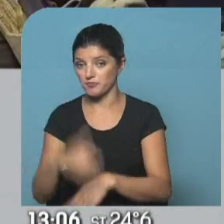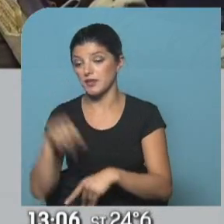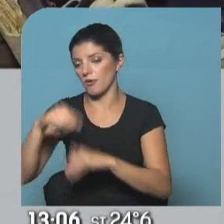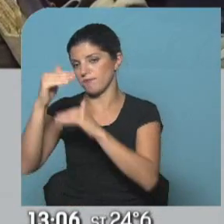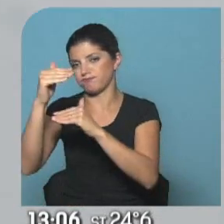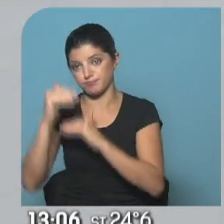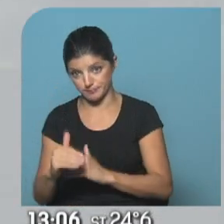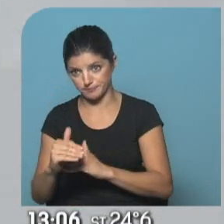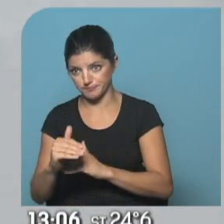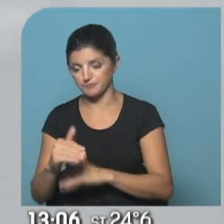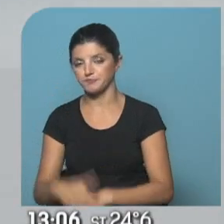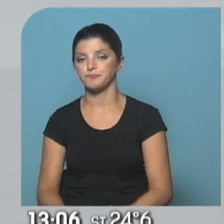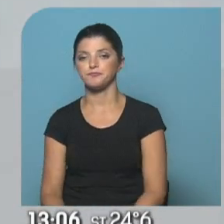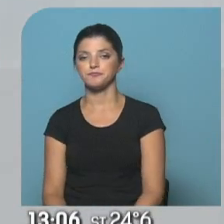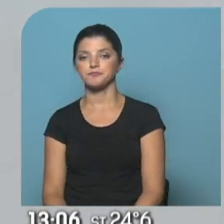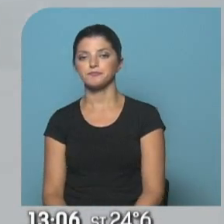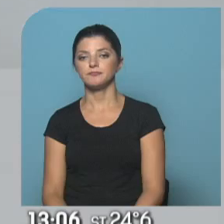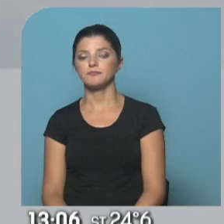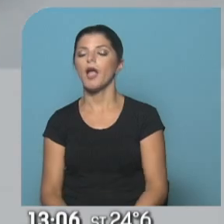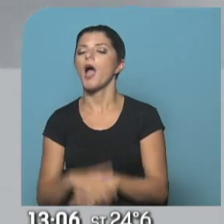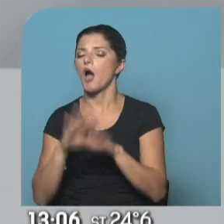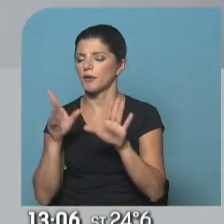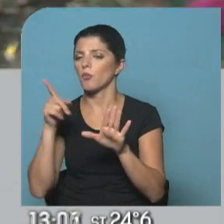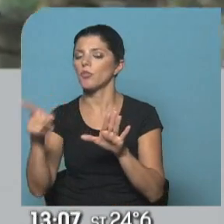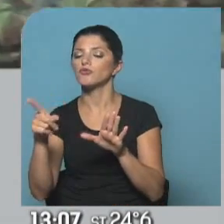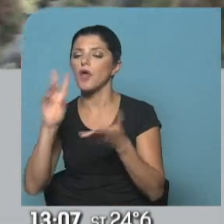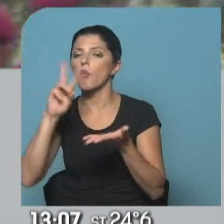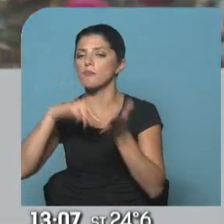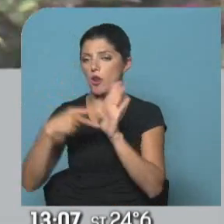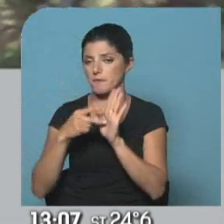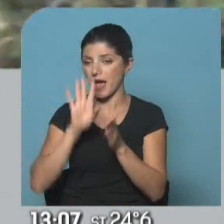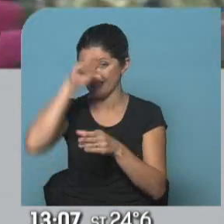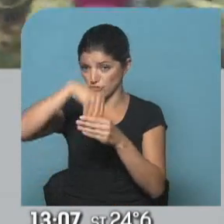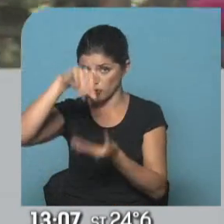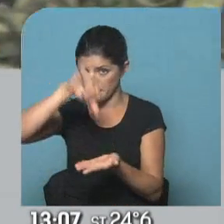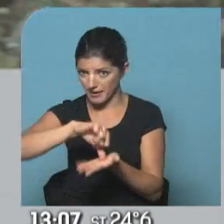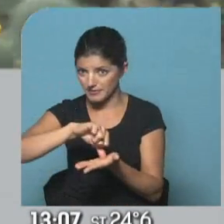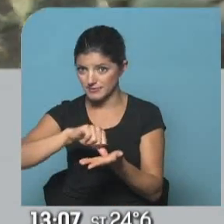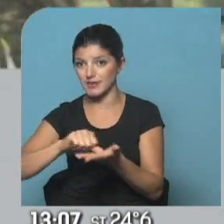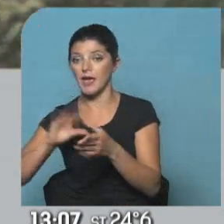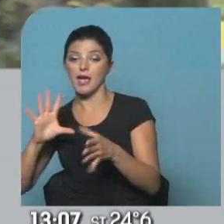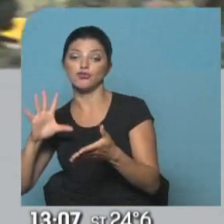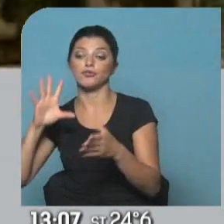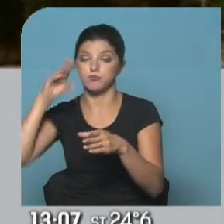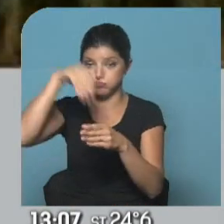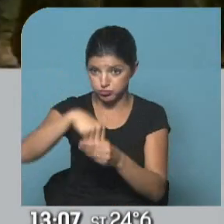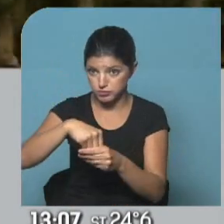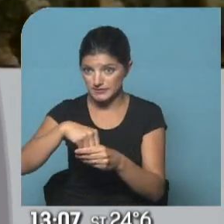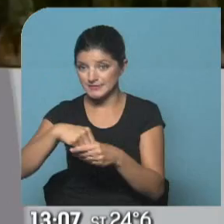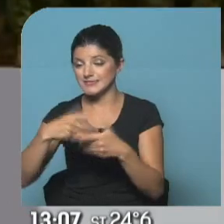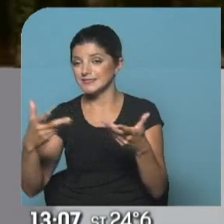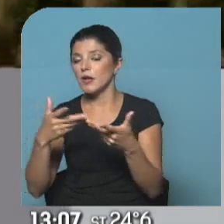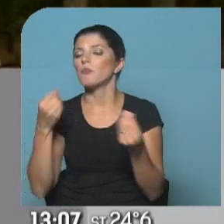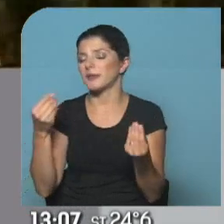da cuando las Fuerzas Armadas actúan en problemas internos es justamente esto de los daños colaterales o los excesos, porque el uso de la